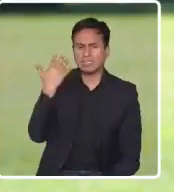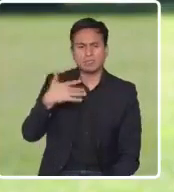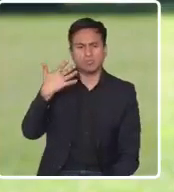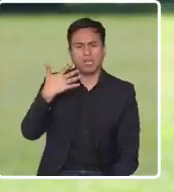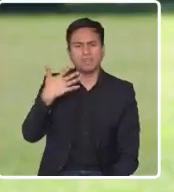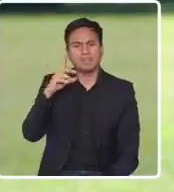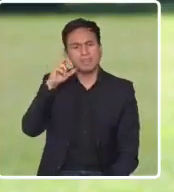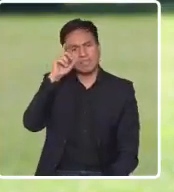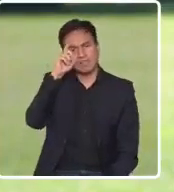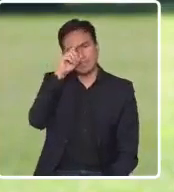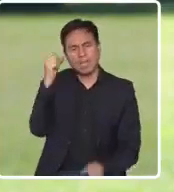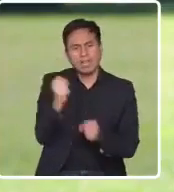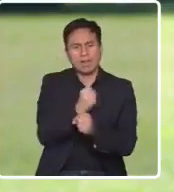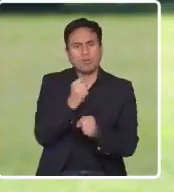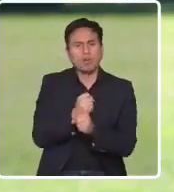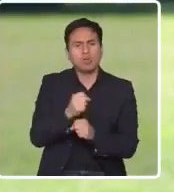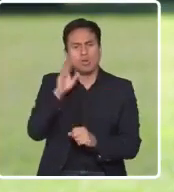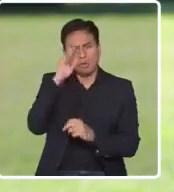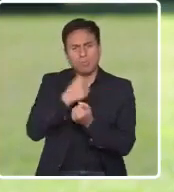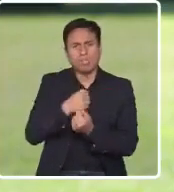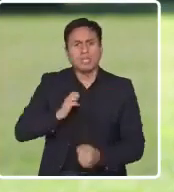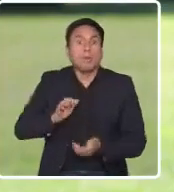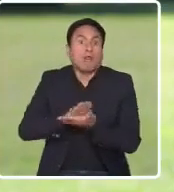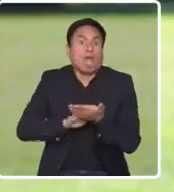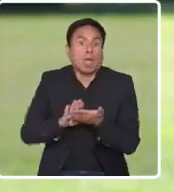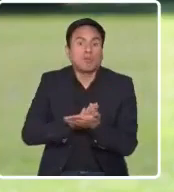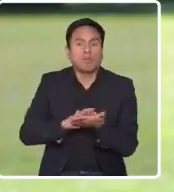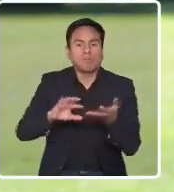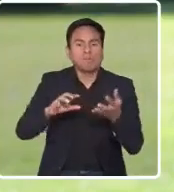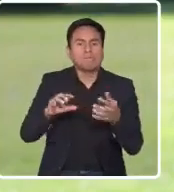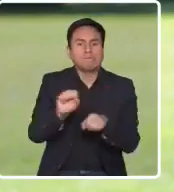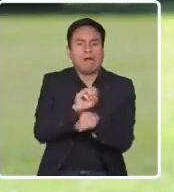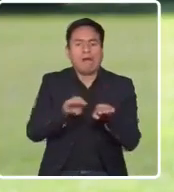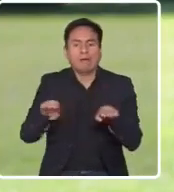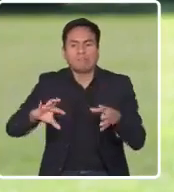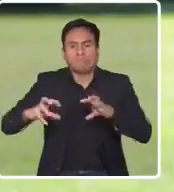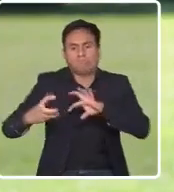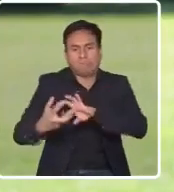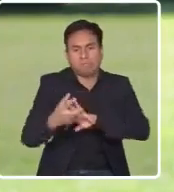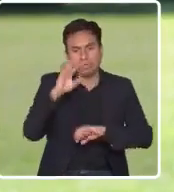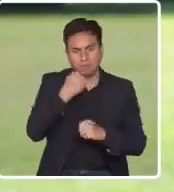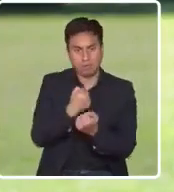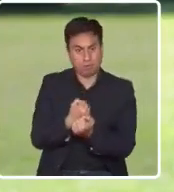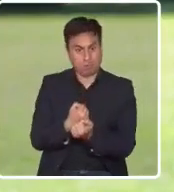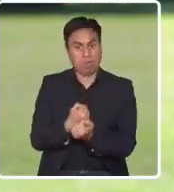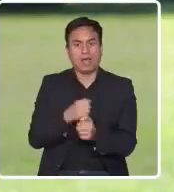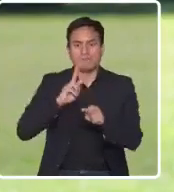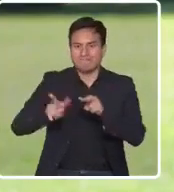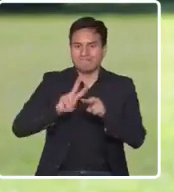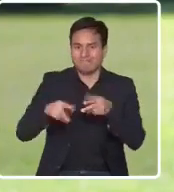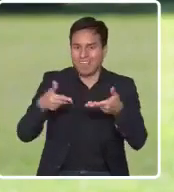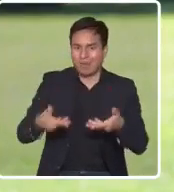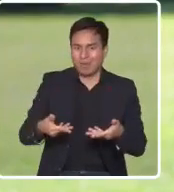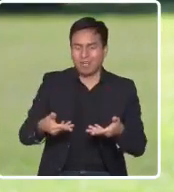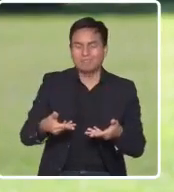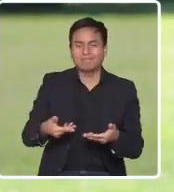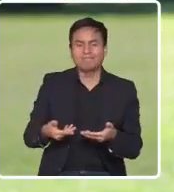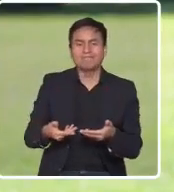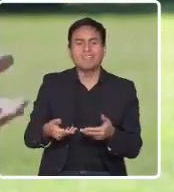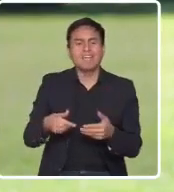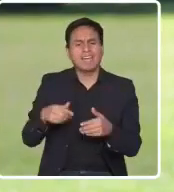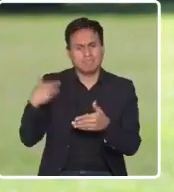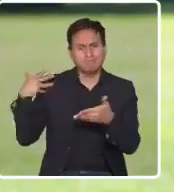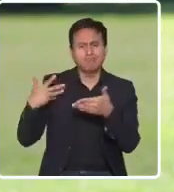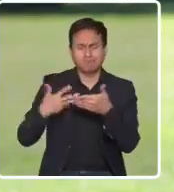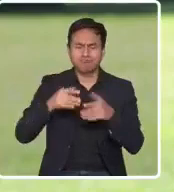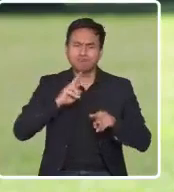importante que dificultaba la labor de las policías, como por ejemplo la obsolescencia de la flota de vehículos de carabineros. Hoy estamos reparando aquello. Lo hemos